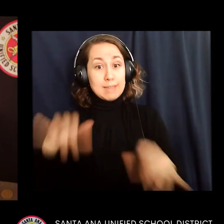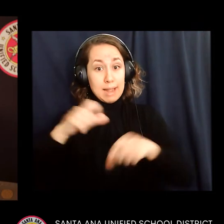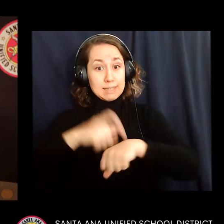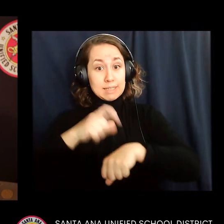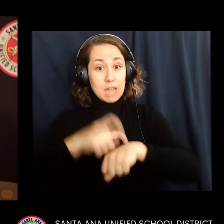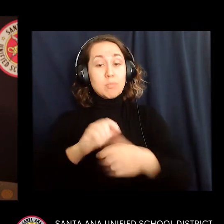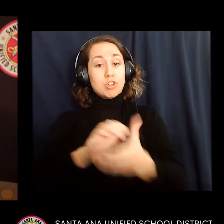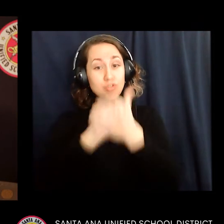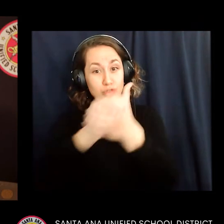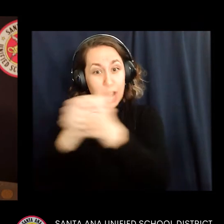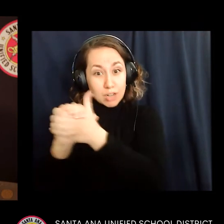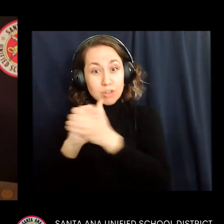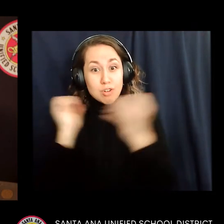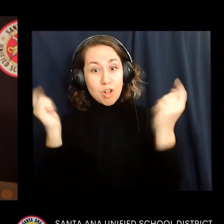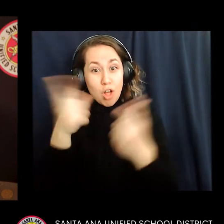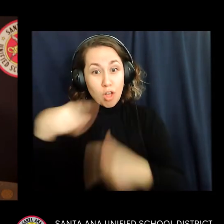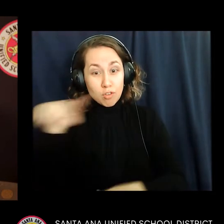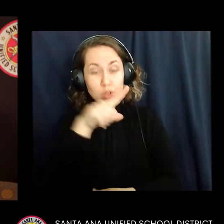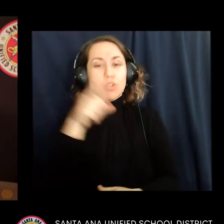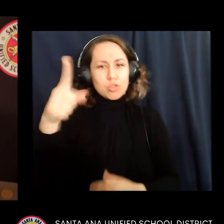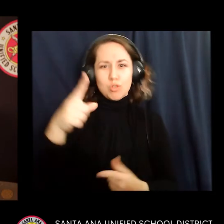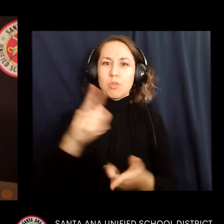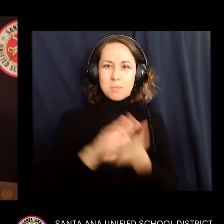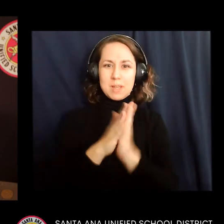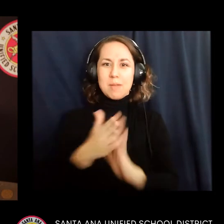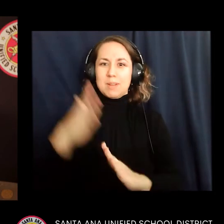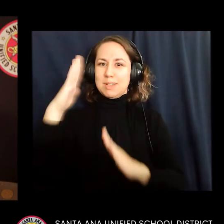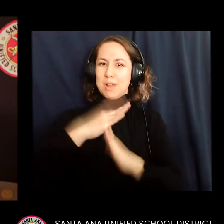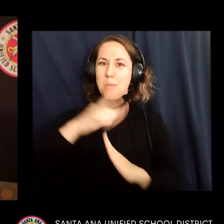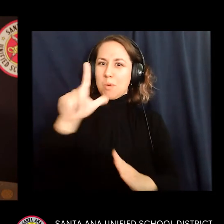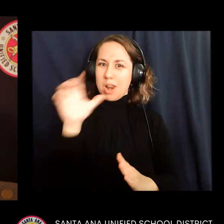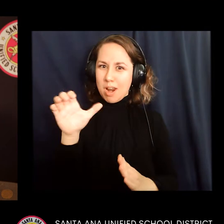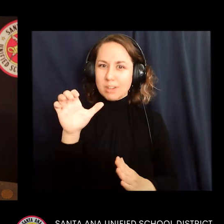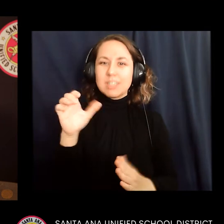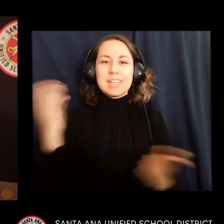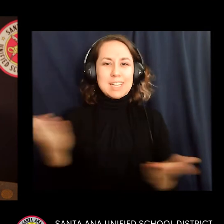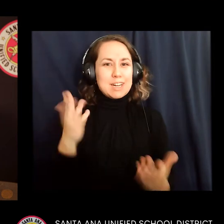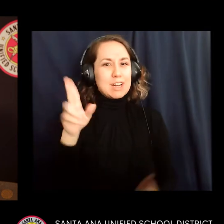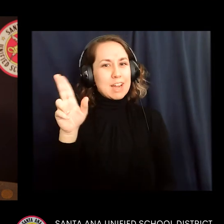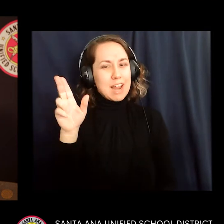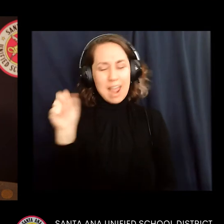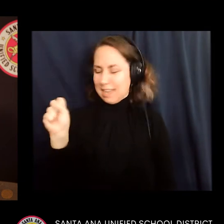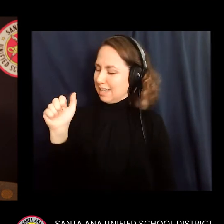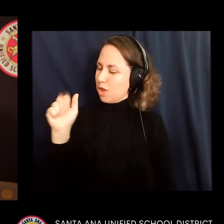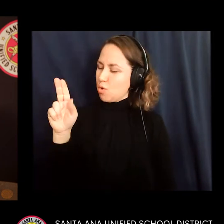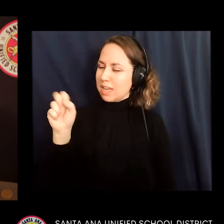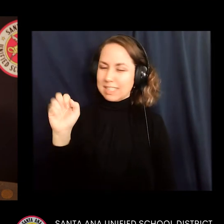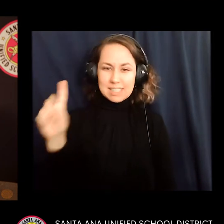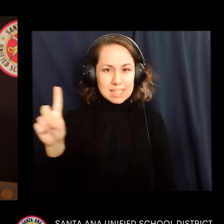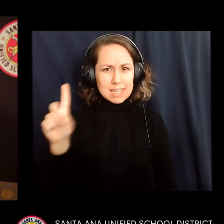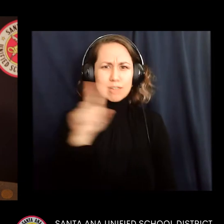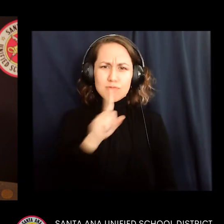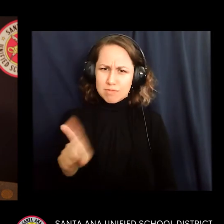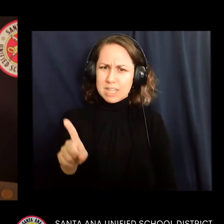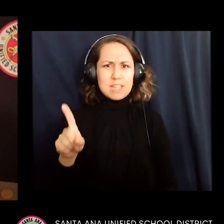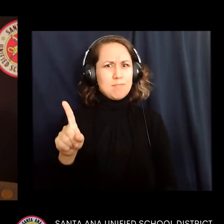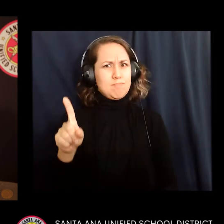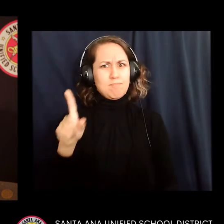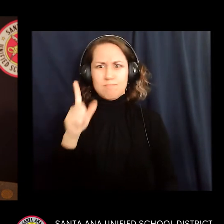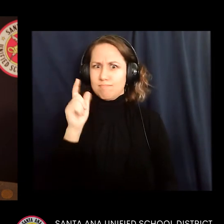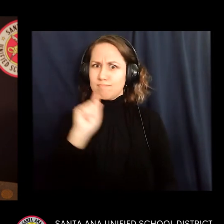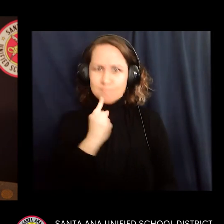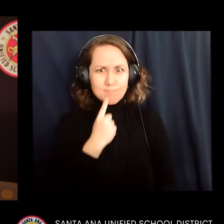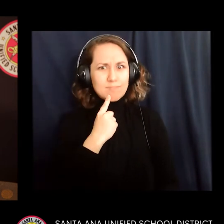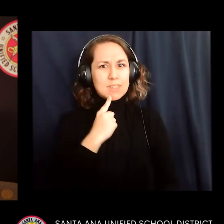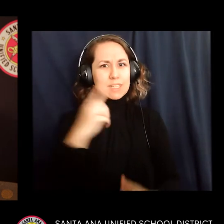Quiero aprovechar esta oportunidad para felicitar a todos ustedes por ser los 100 mejores graduandos del Distrito de Santa Ana. Es